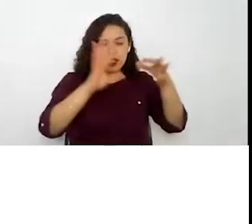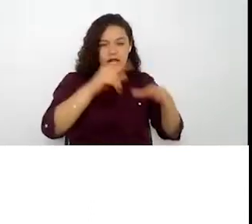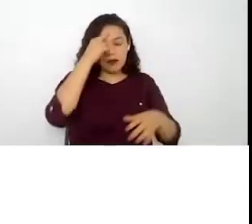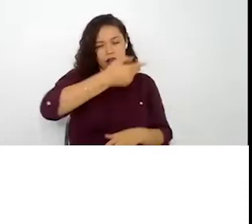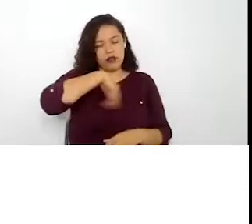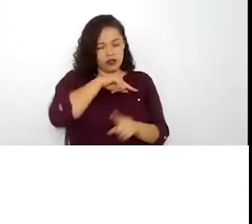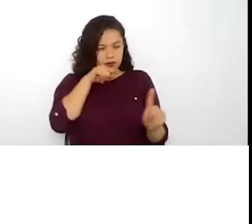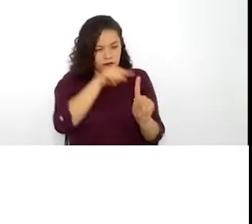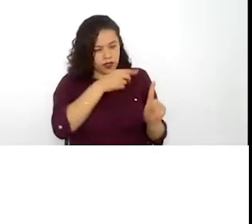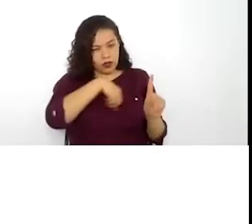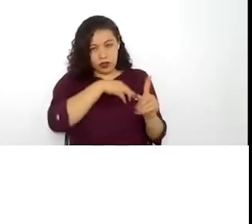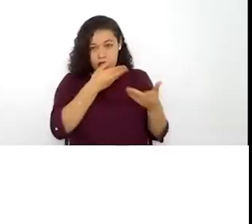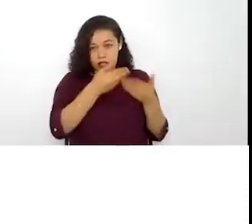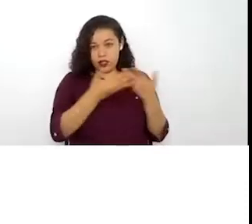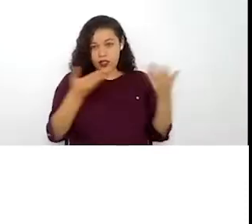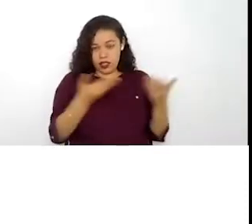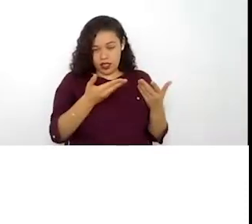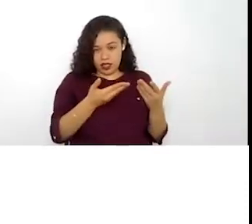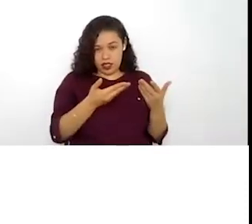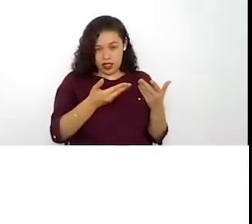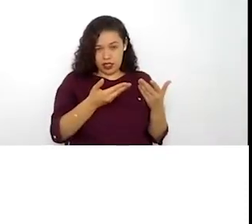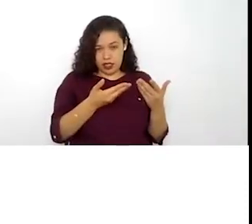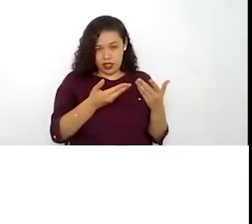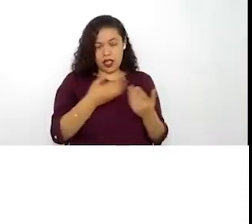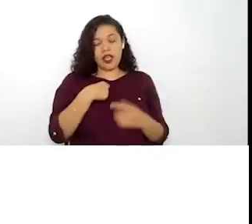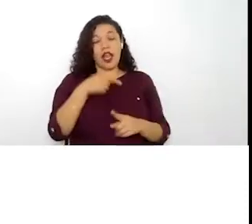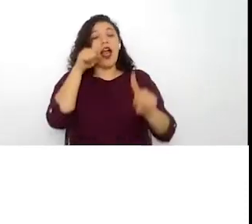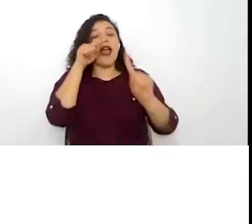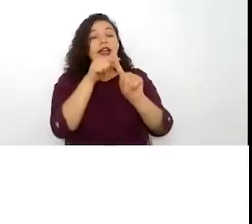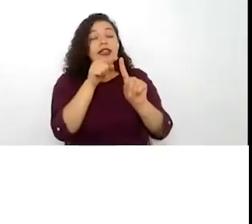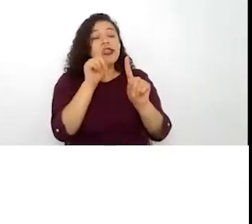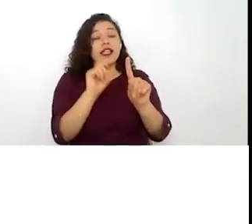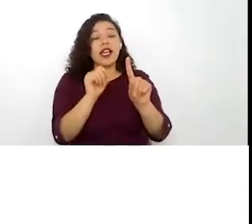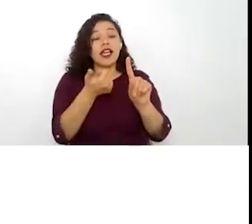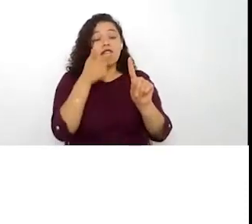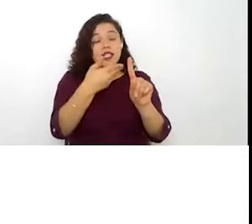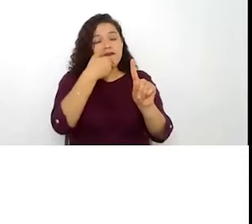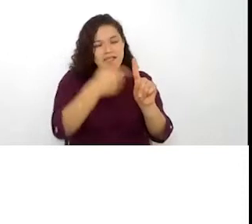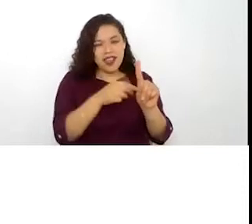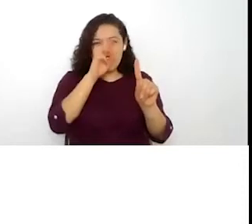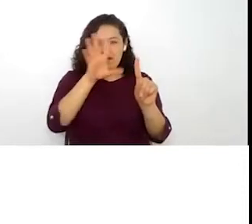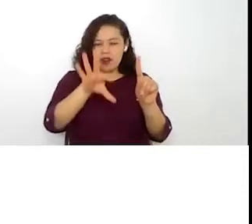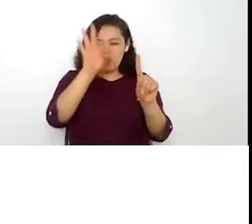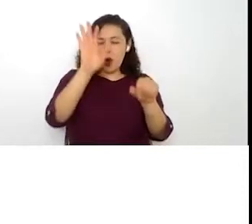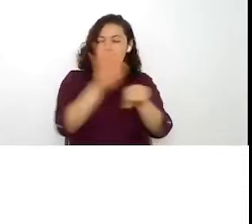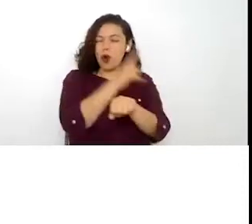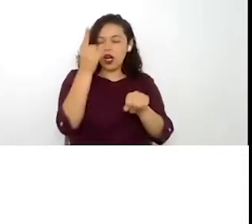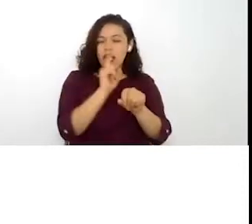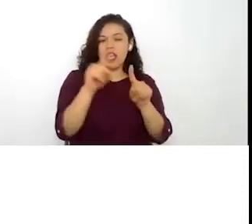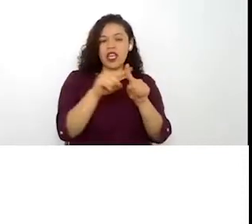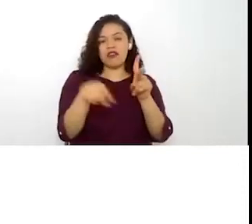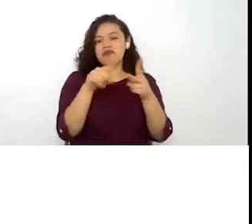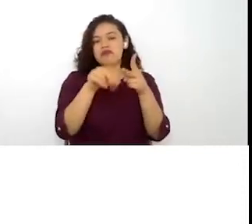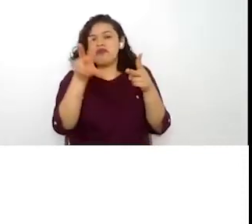estamos haciendo porque ese y no otro servicio es el que estamos eligiendo es con el que nos estamos